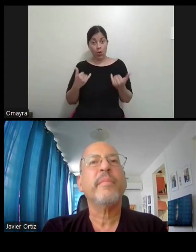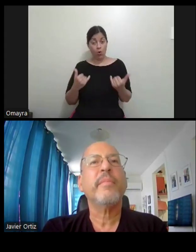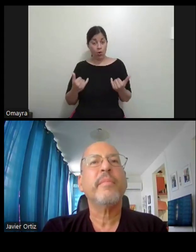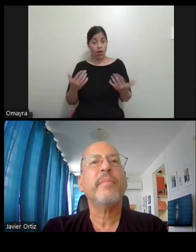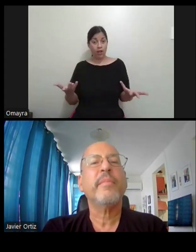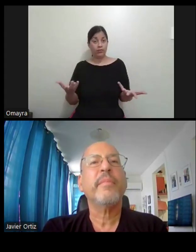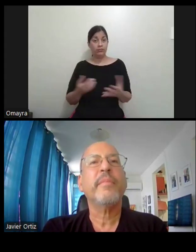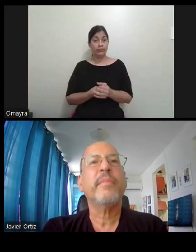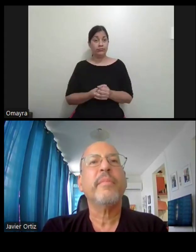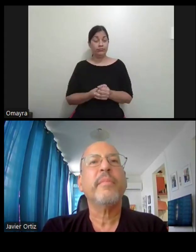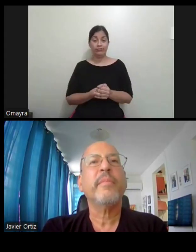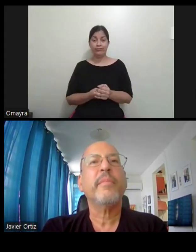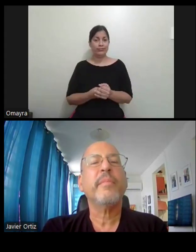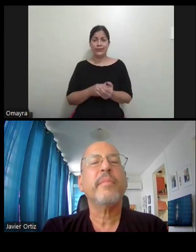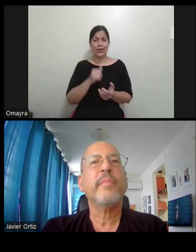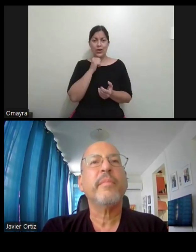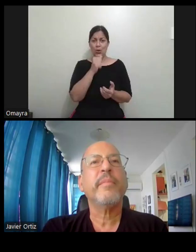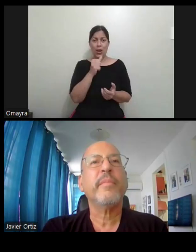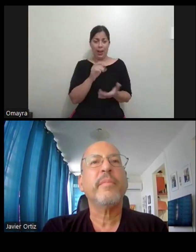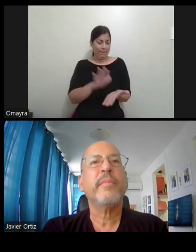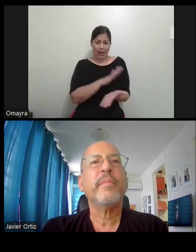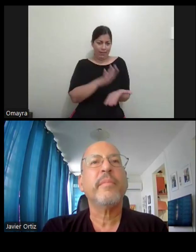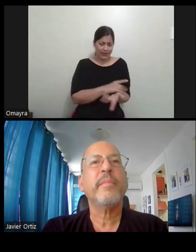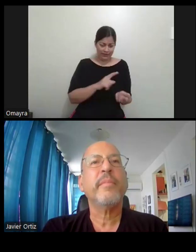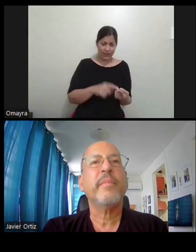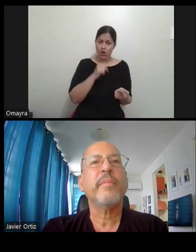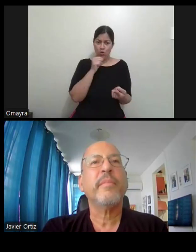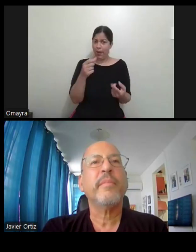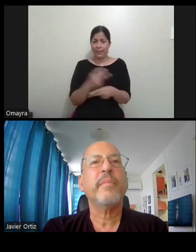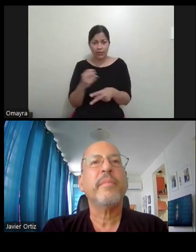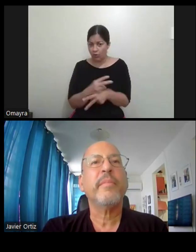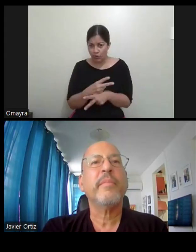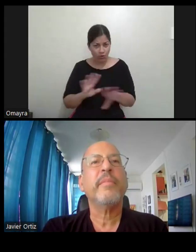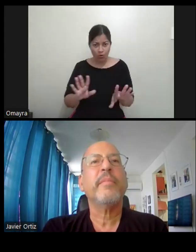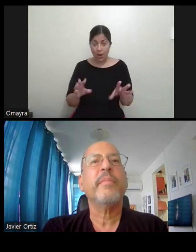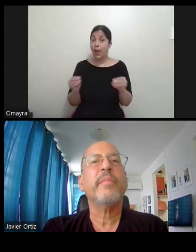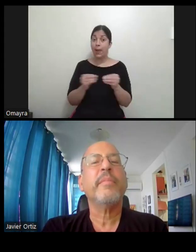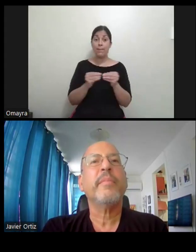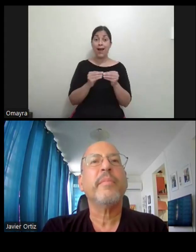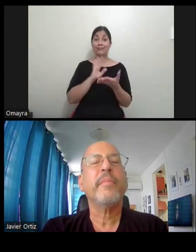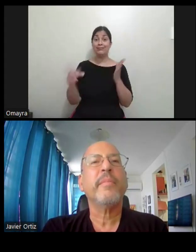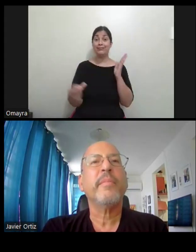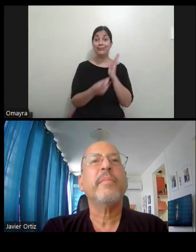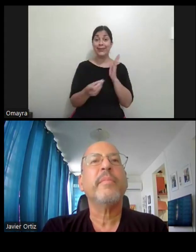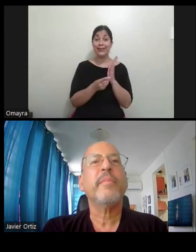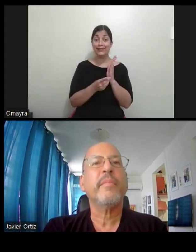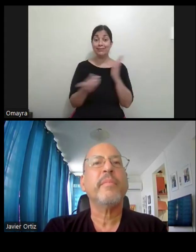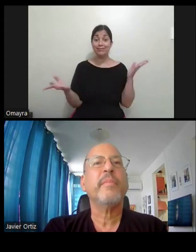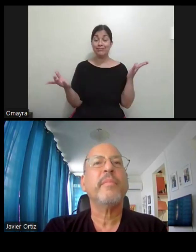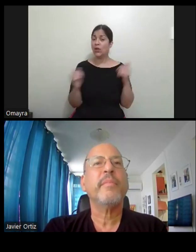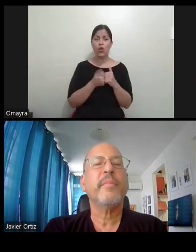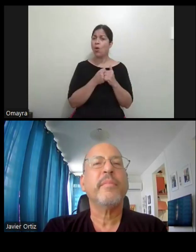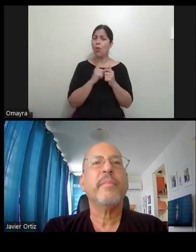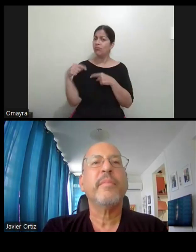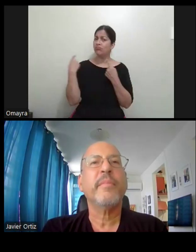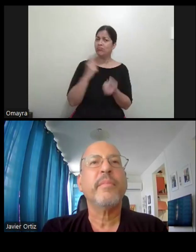comunicaciones, ya no es tanto el papel, ya no es tanto el periódico, ¿verdad? Es más lo digital. ¿Cómo ha cambiado y cómo